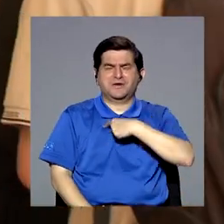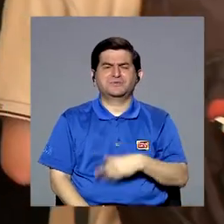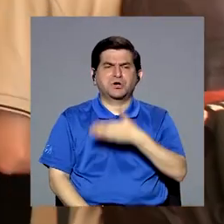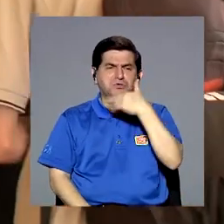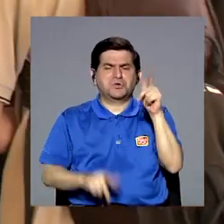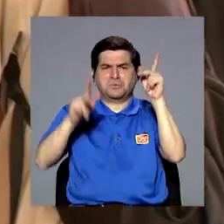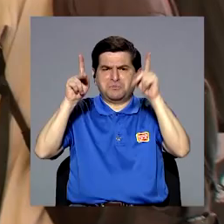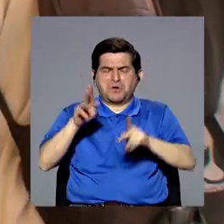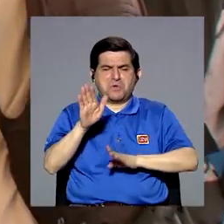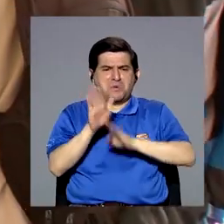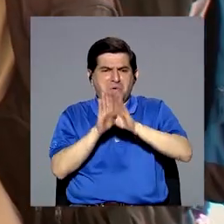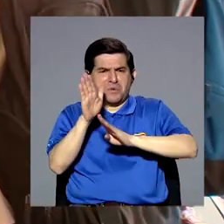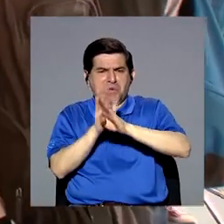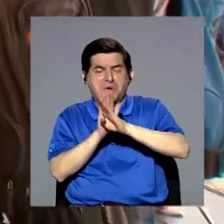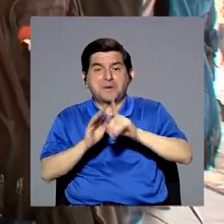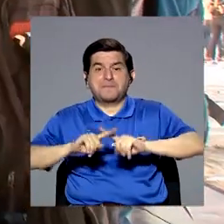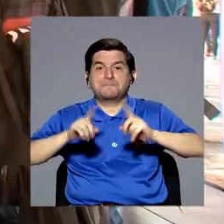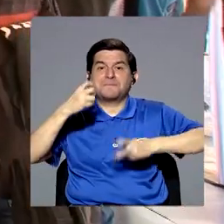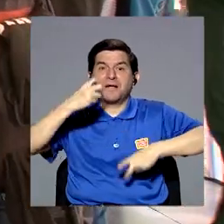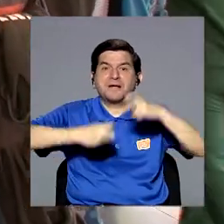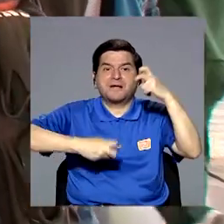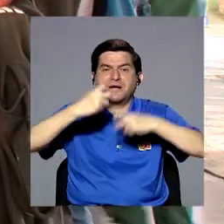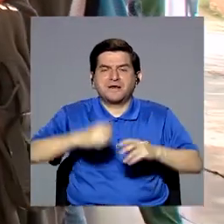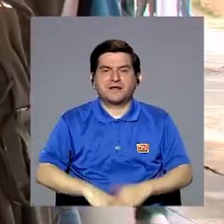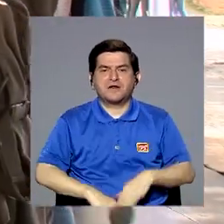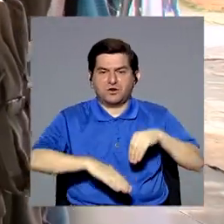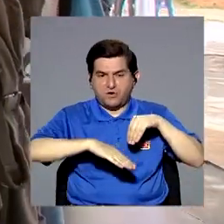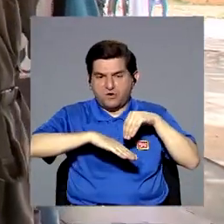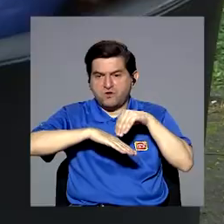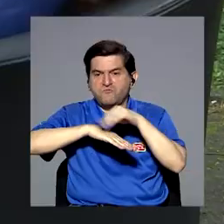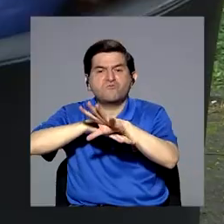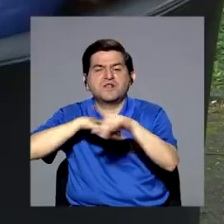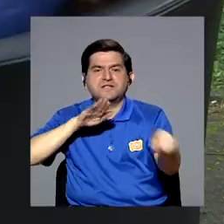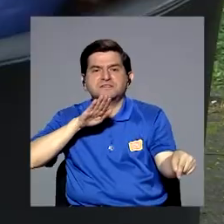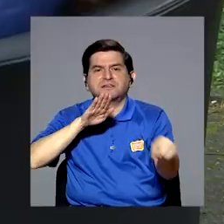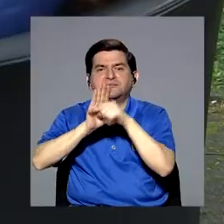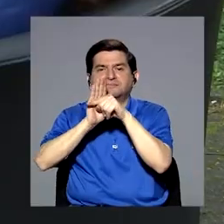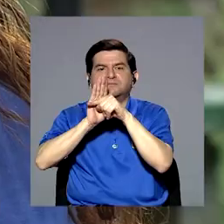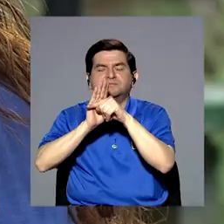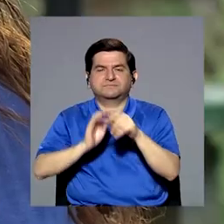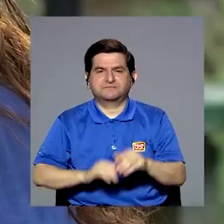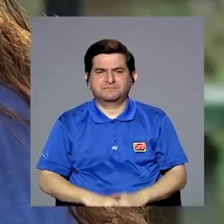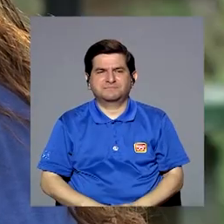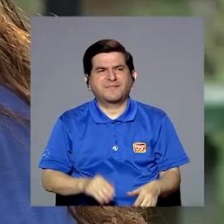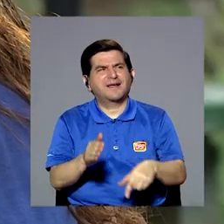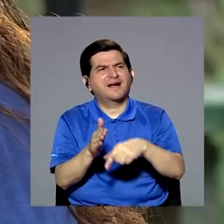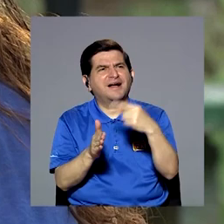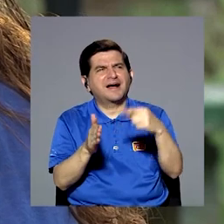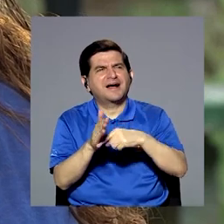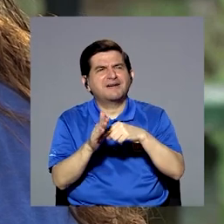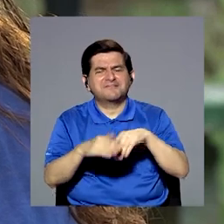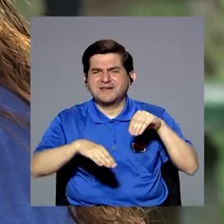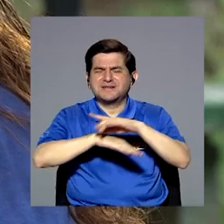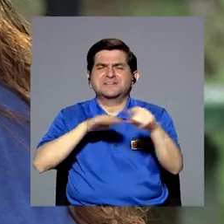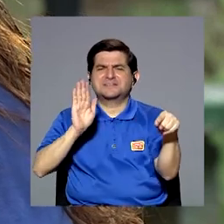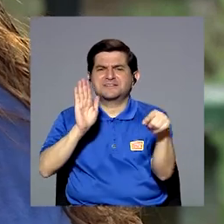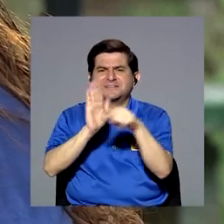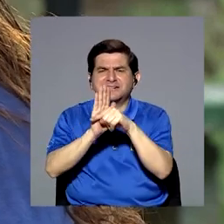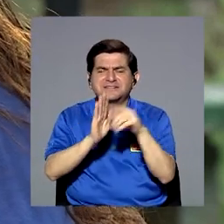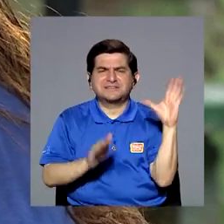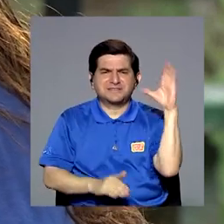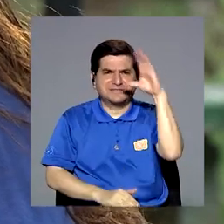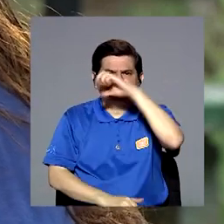antes, mejores personas, desarrollarnos mejor. El problema es cuando las influencias son negativas, ¿verdad? Sí, muchas veces cuando son negativas nos